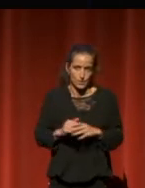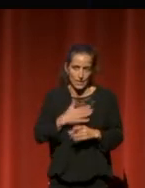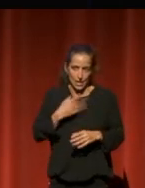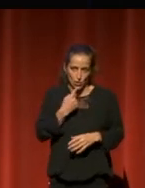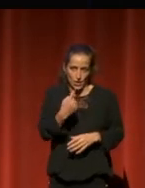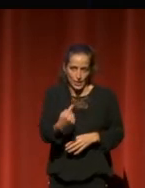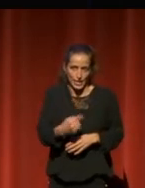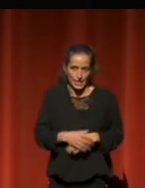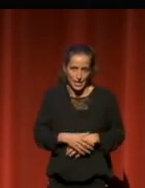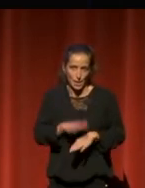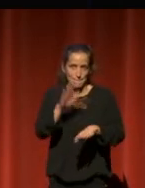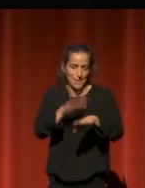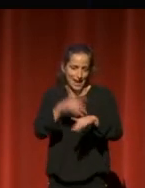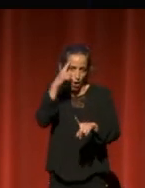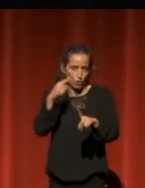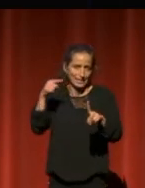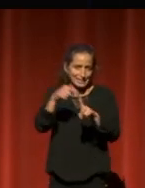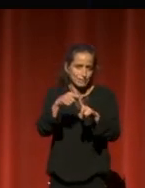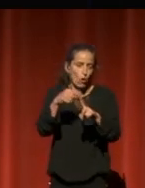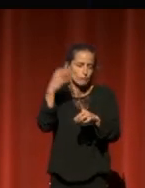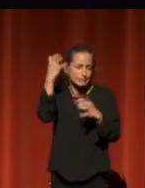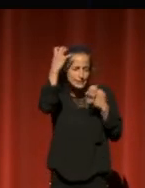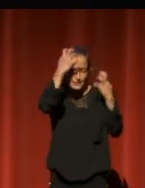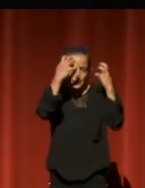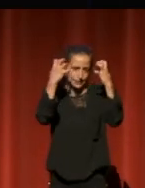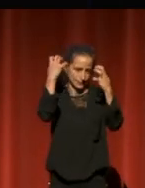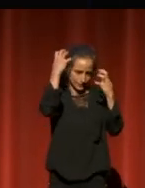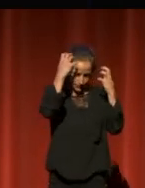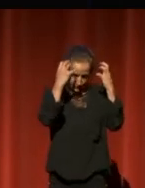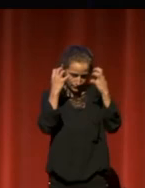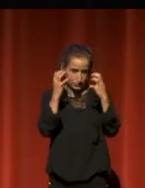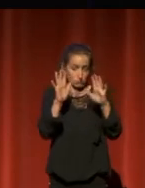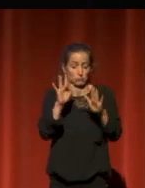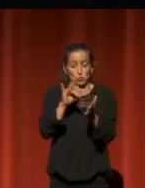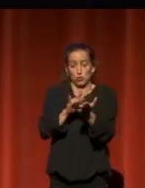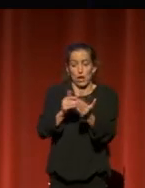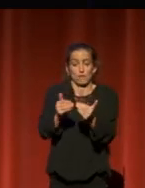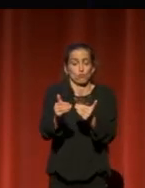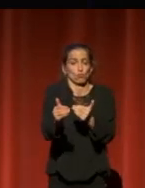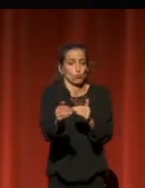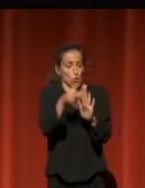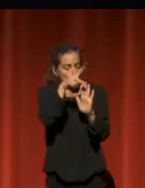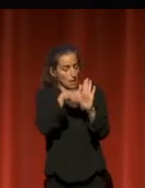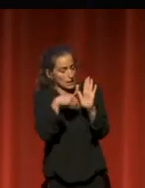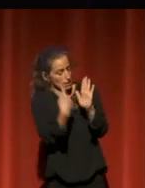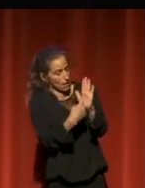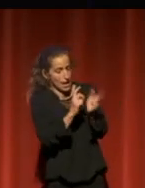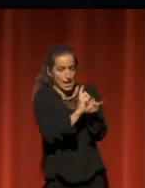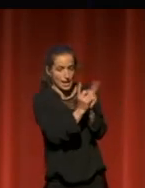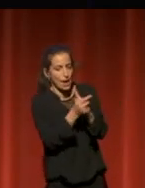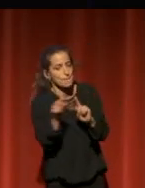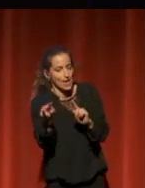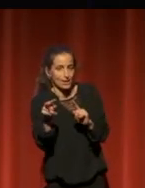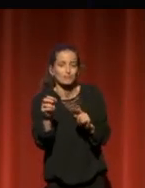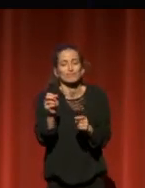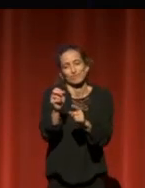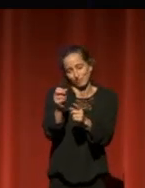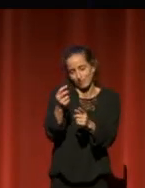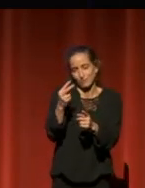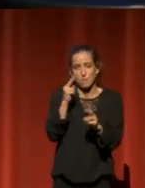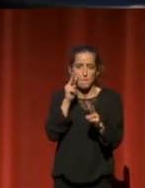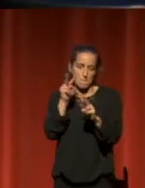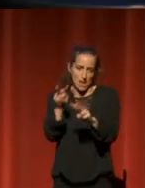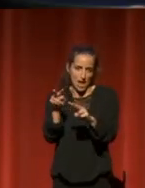planteo el debate para que se reflexione sobre eso y para que cuando la normativa cambie se tenga en cuenta toda esa complejidad. Yo quisiera